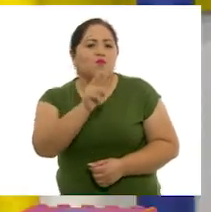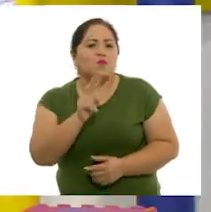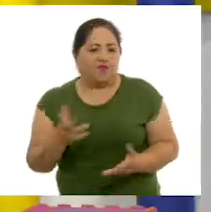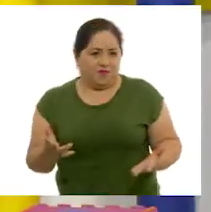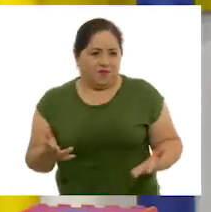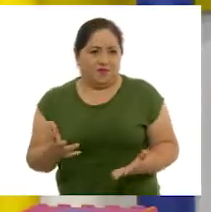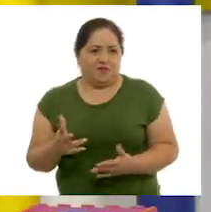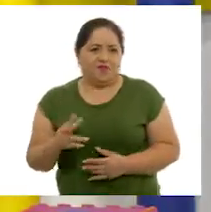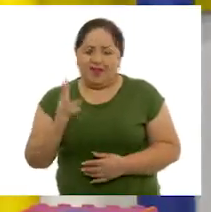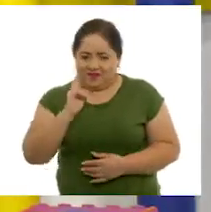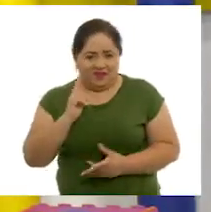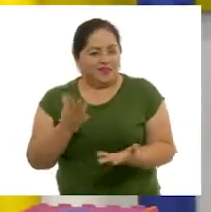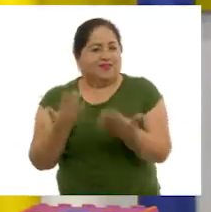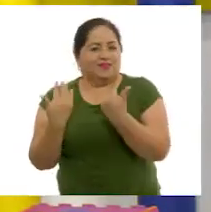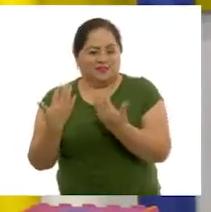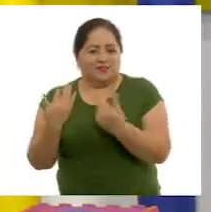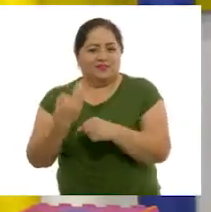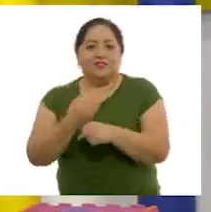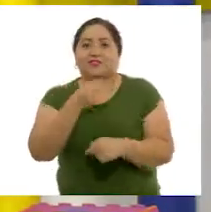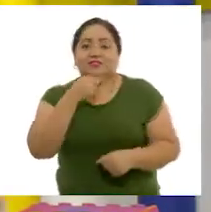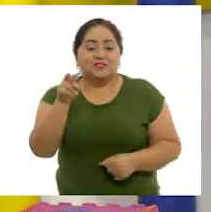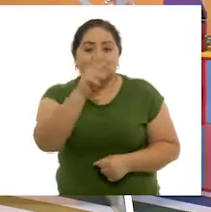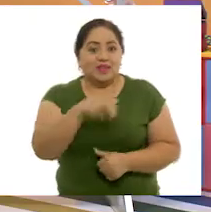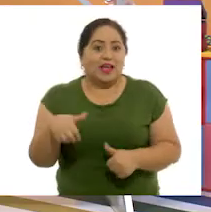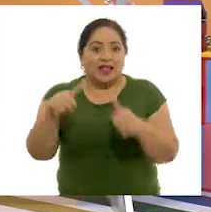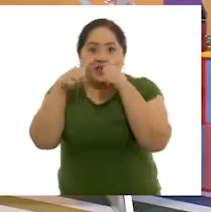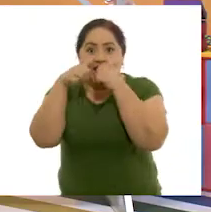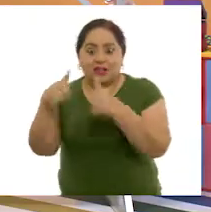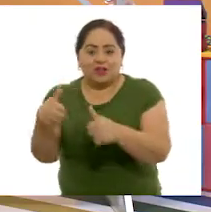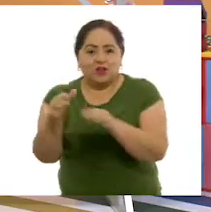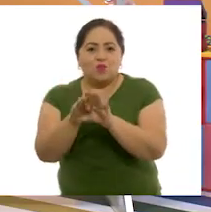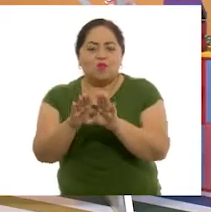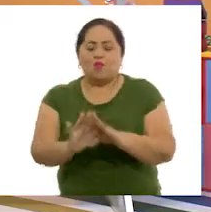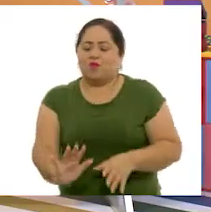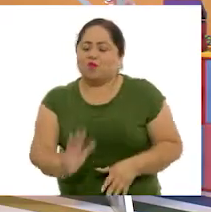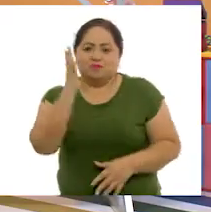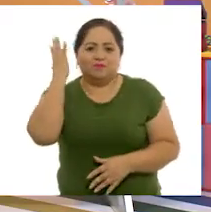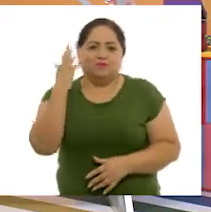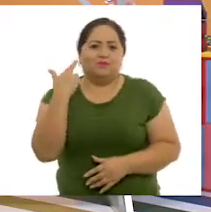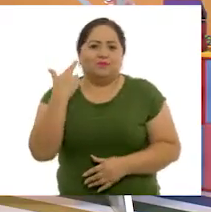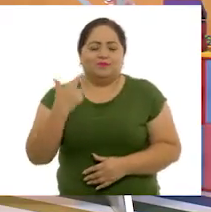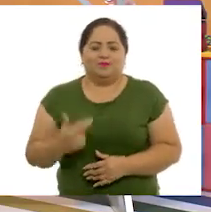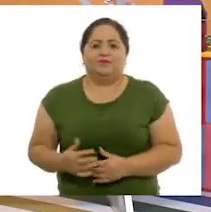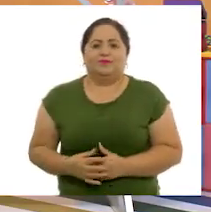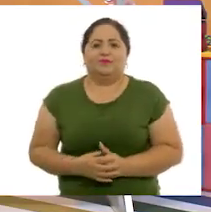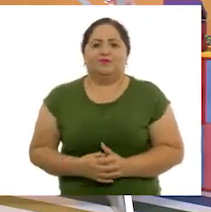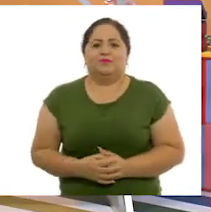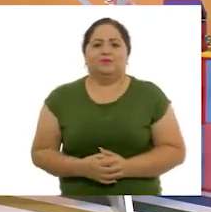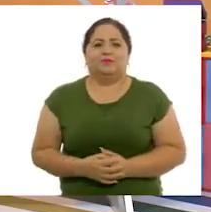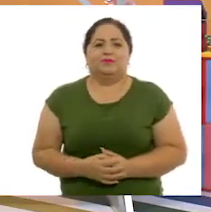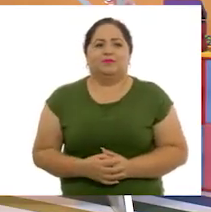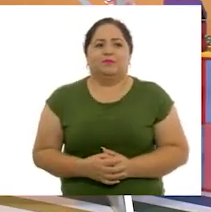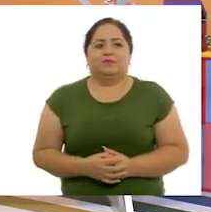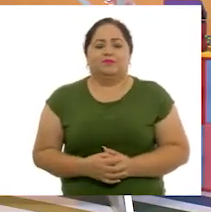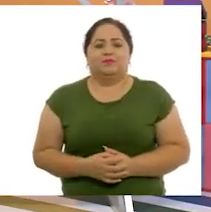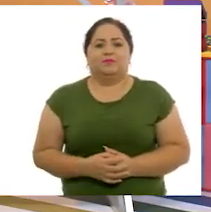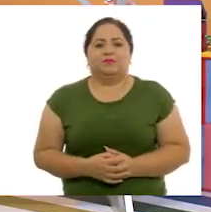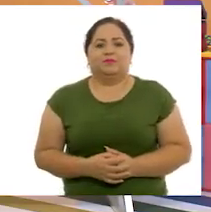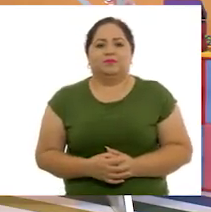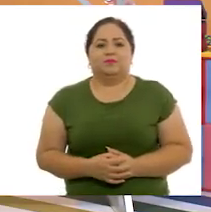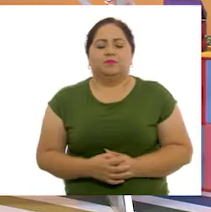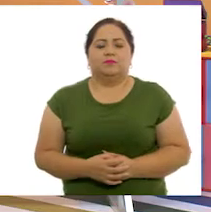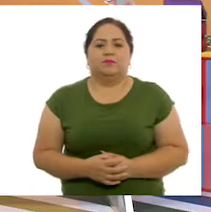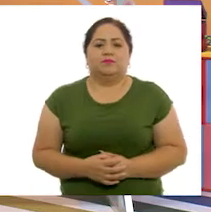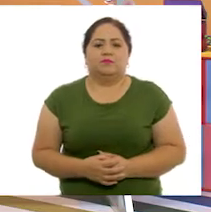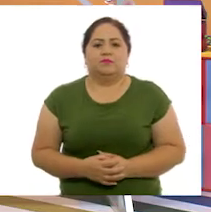Se va a ver muy bonito, vamos a hacerla. De acuerdo, listas, niñas y niños, atentos y que suene la... que es para este lado, vamos a hacerlo. Entonces,